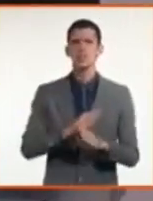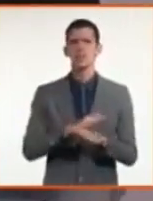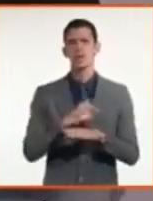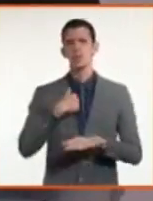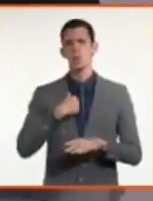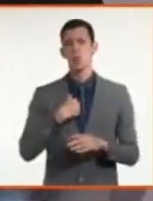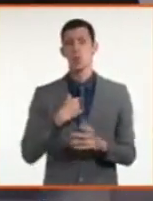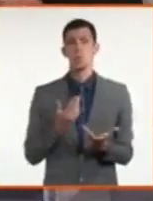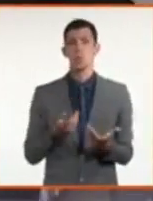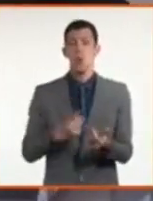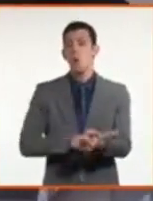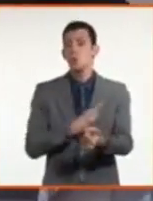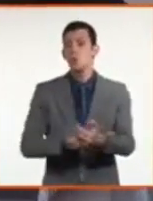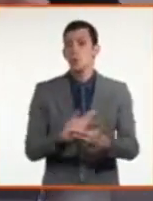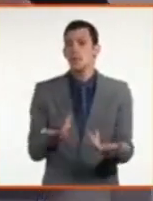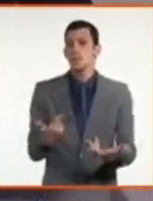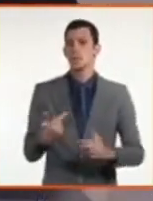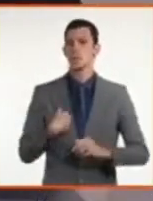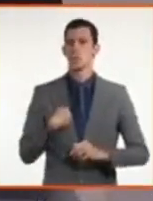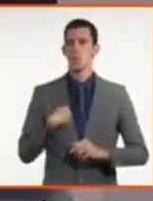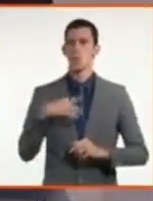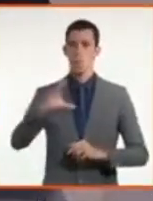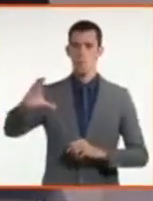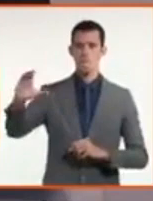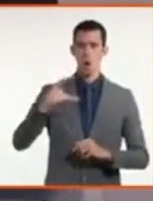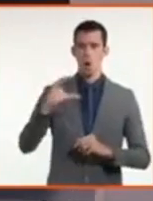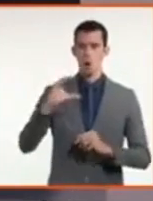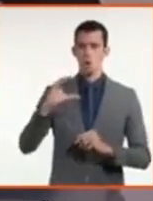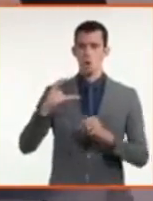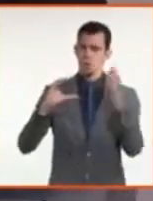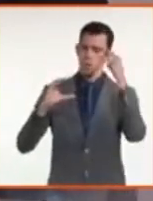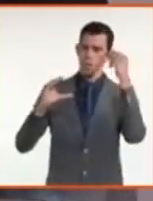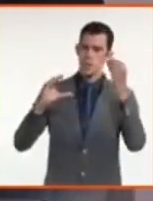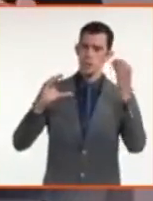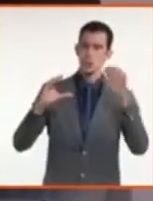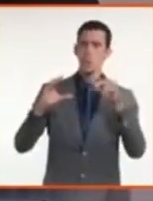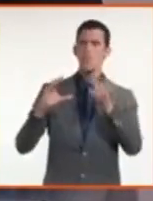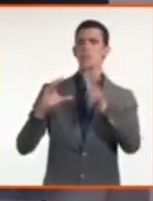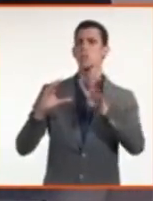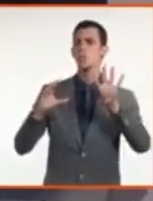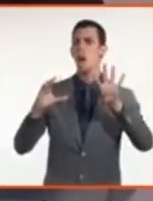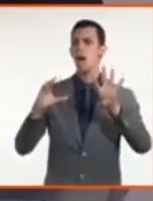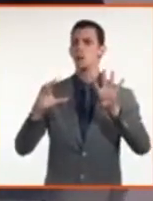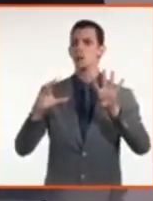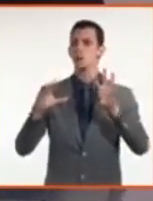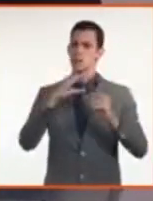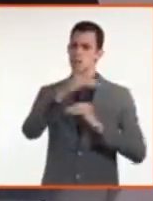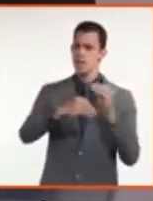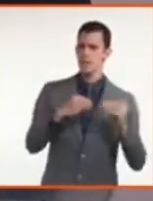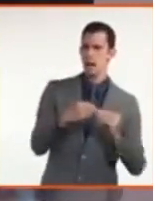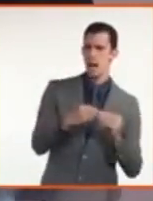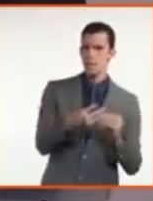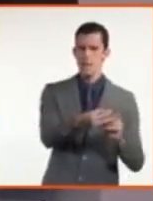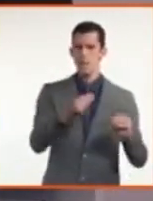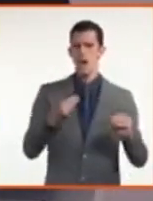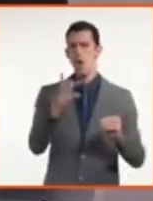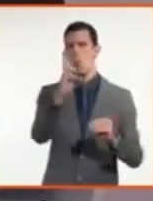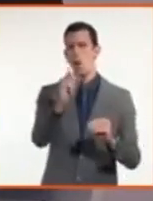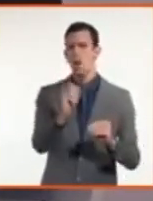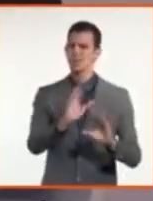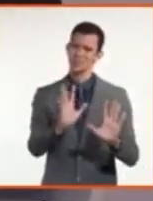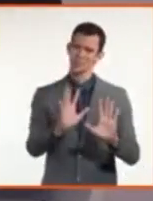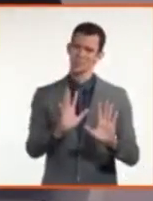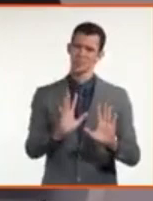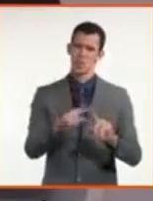antes por 24 y me daba qué cantidad ahora la llevarlo de biotopos 120 porque sigues consumiendo una parte en pesos cubanos ahora la realidad que se leerá un